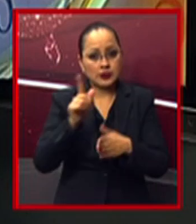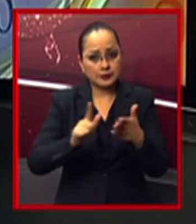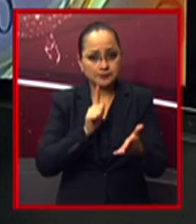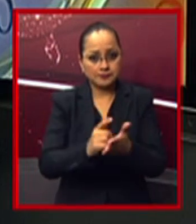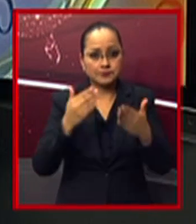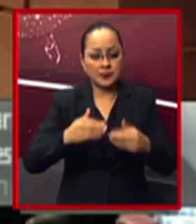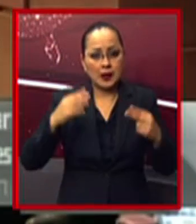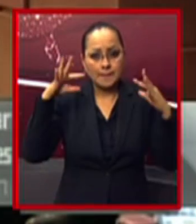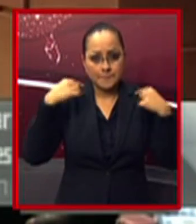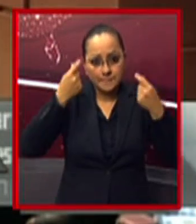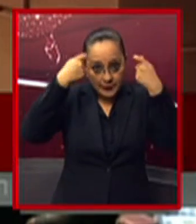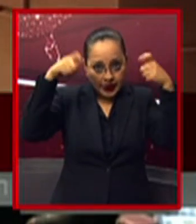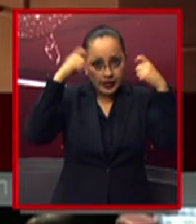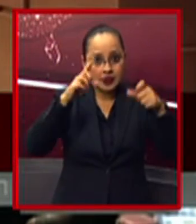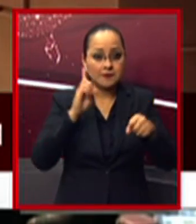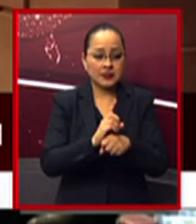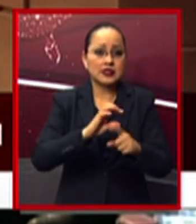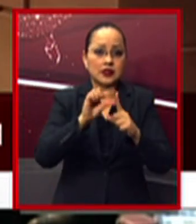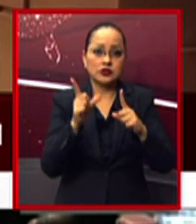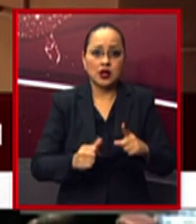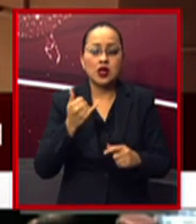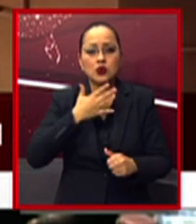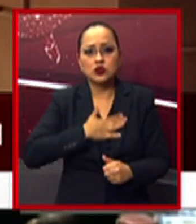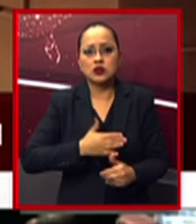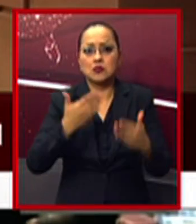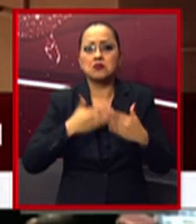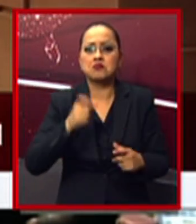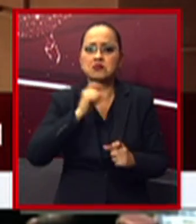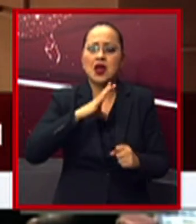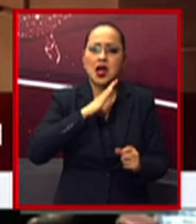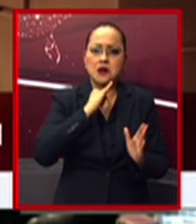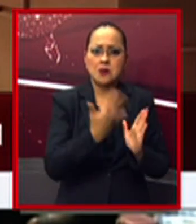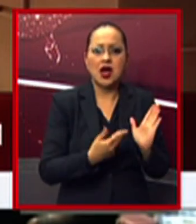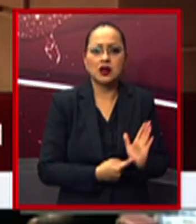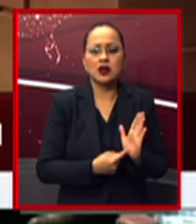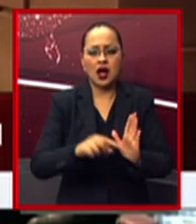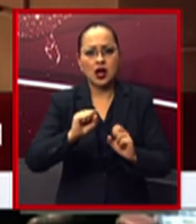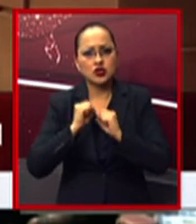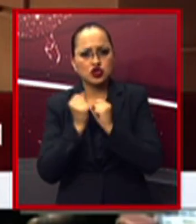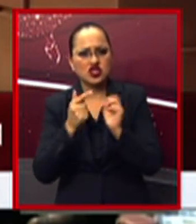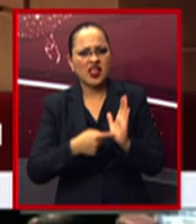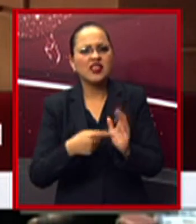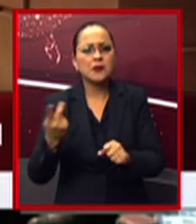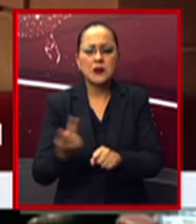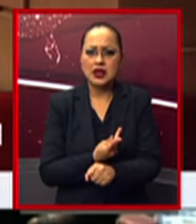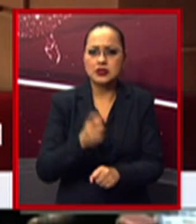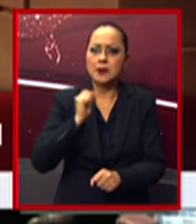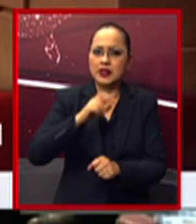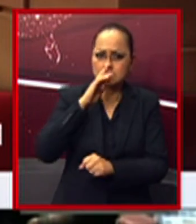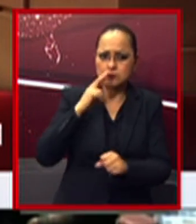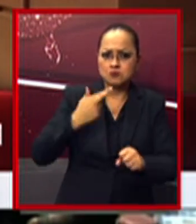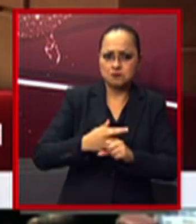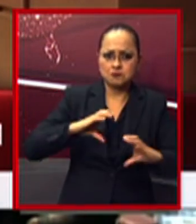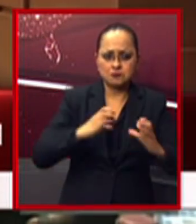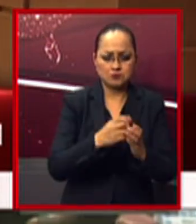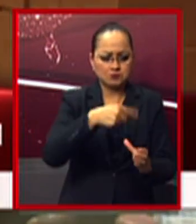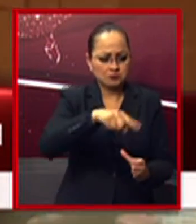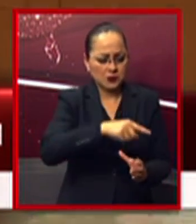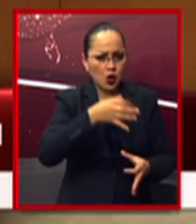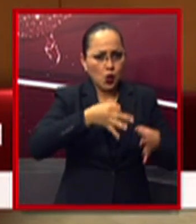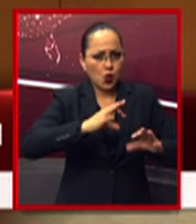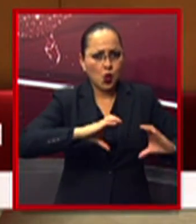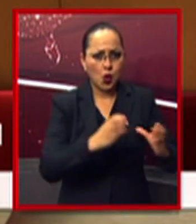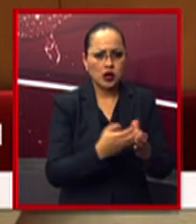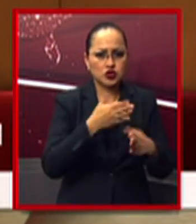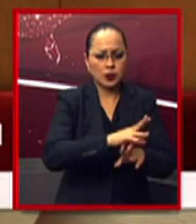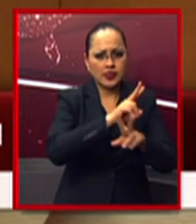Defensa Nacional y Justicia. Entre los temas discutidos estuvieron la imagen del ejército ante la sociedad, así como las facultades de los mismos castrenses en materia